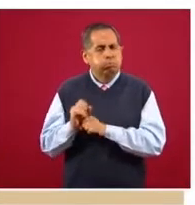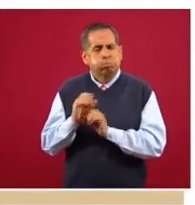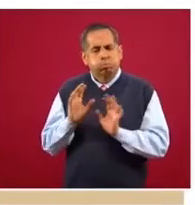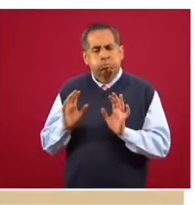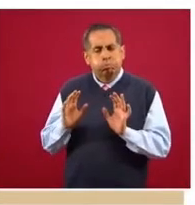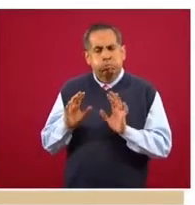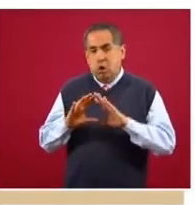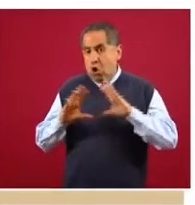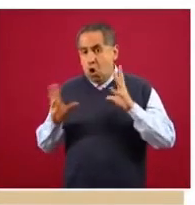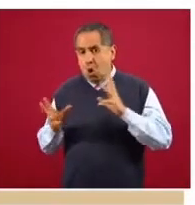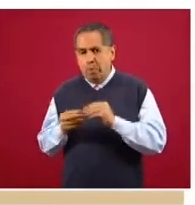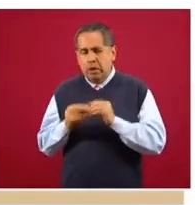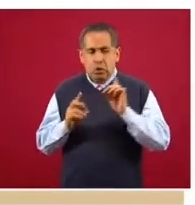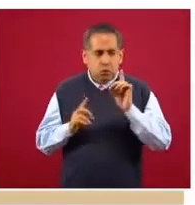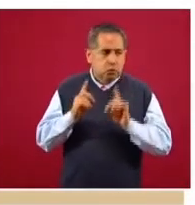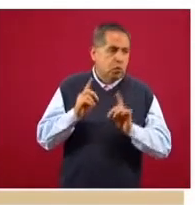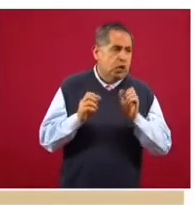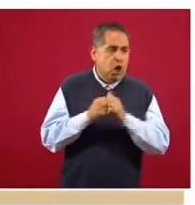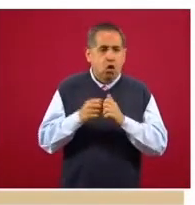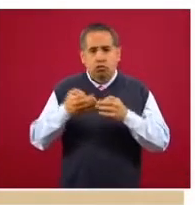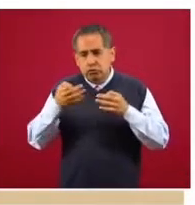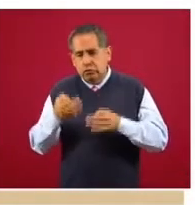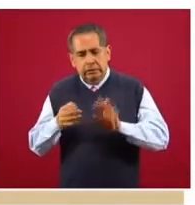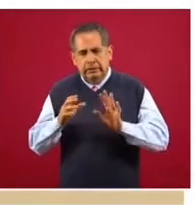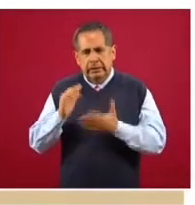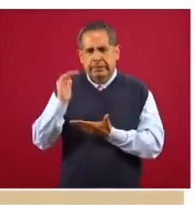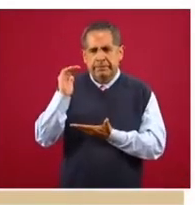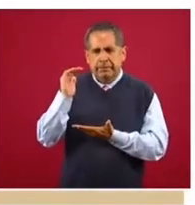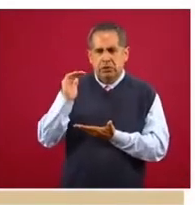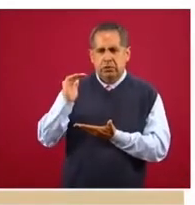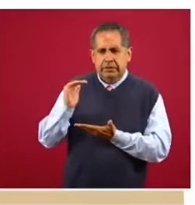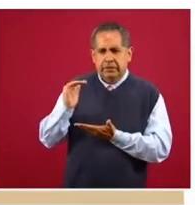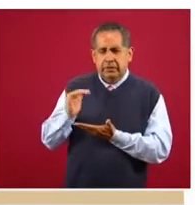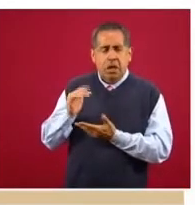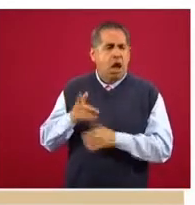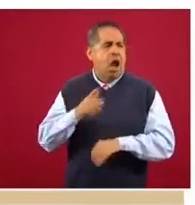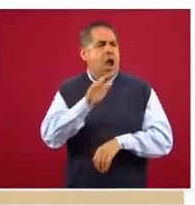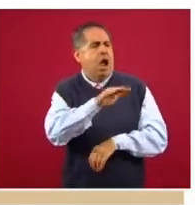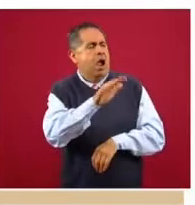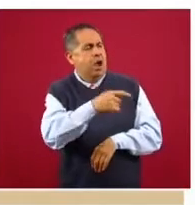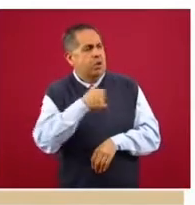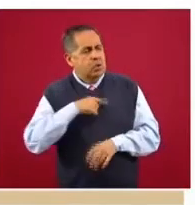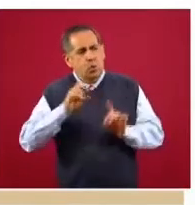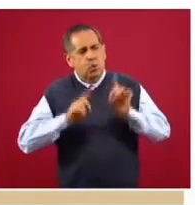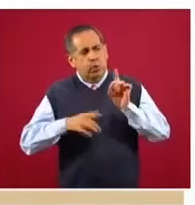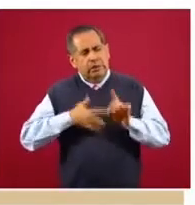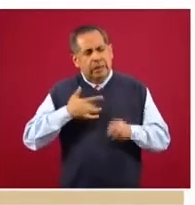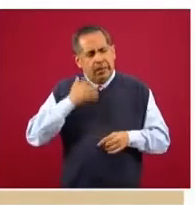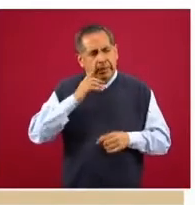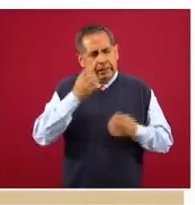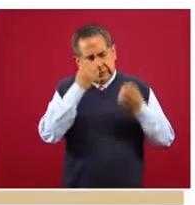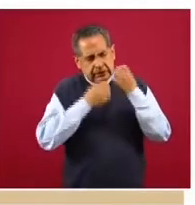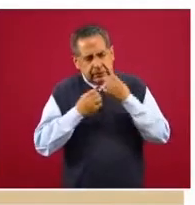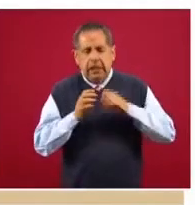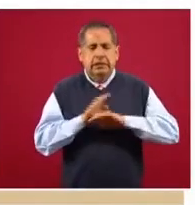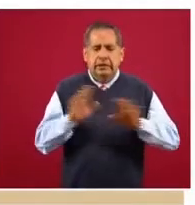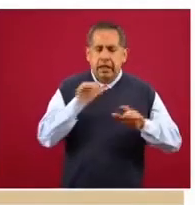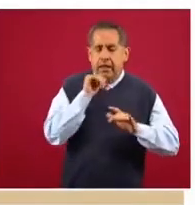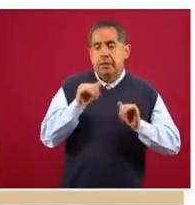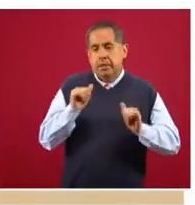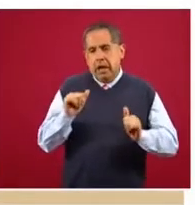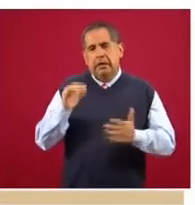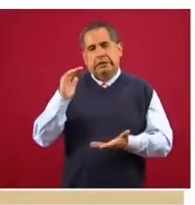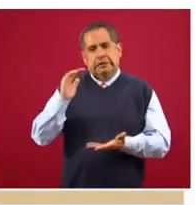la totalidad de casos sospechosos que en un momento determinado han demandado servicios. Y por eso es importante también